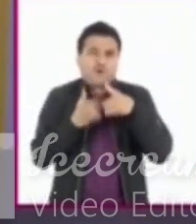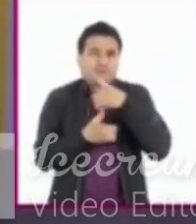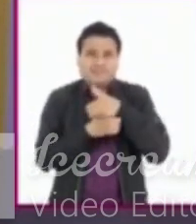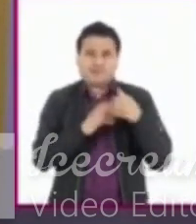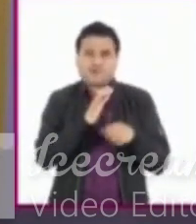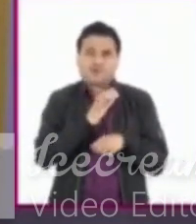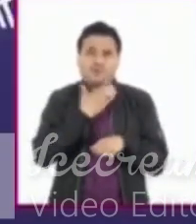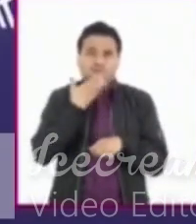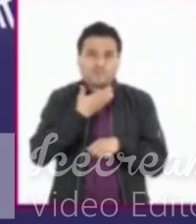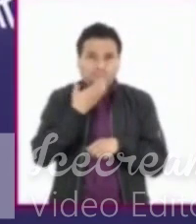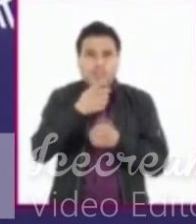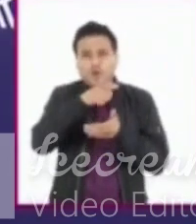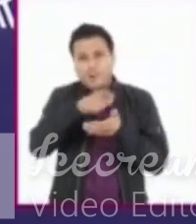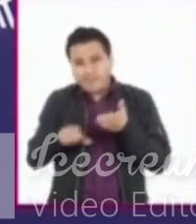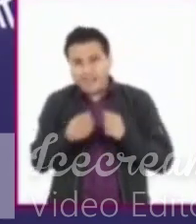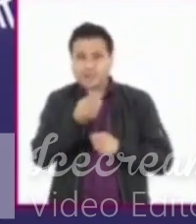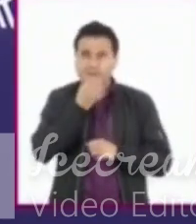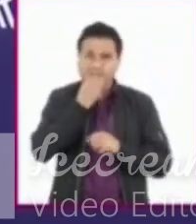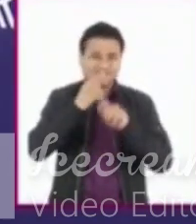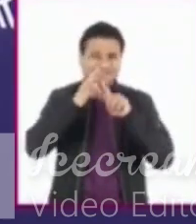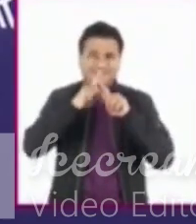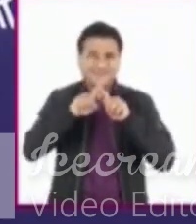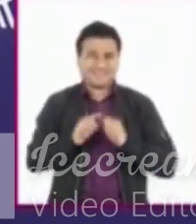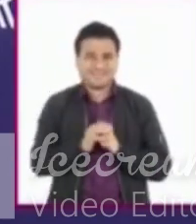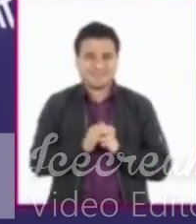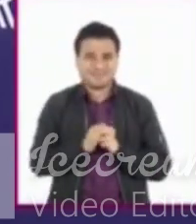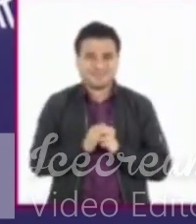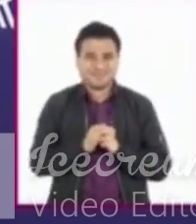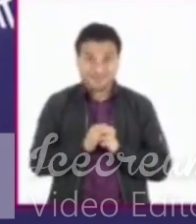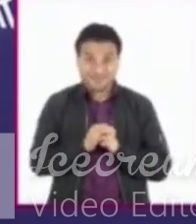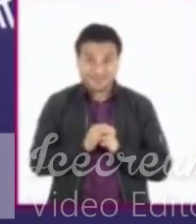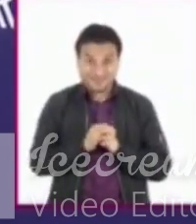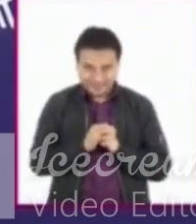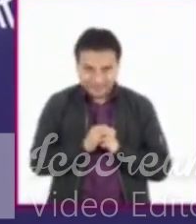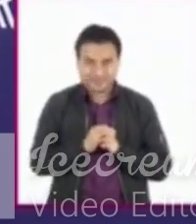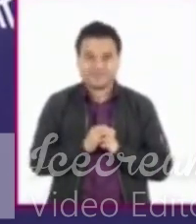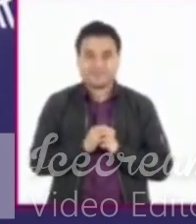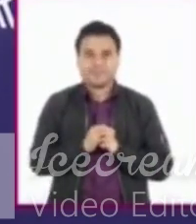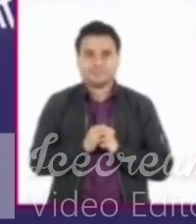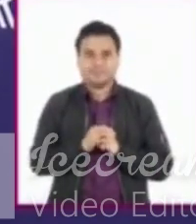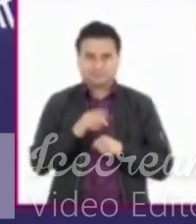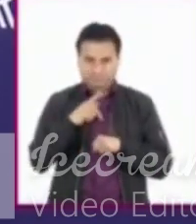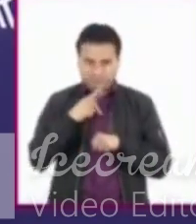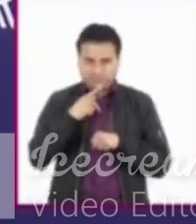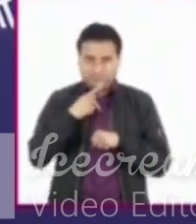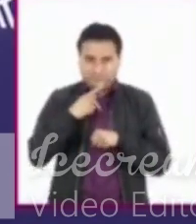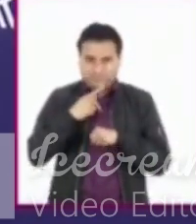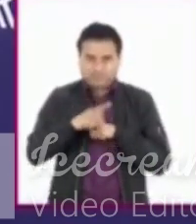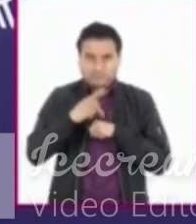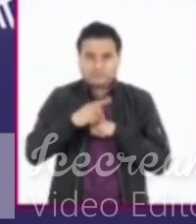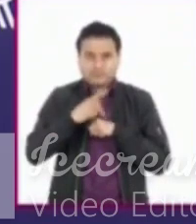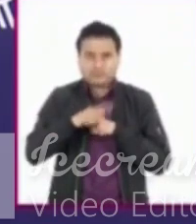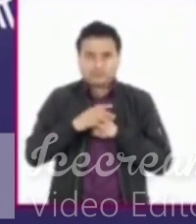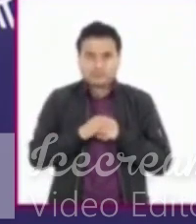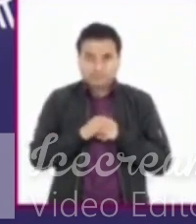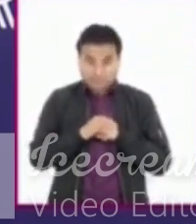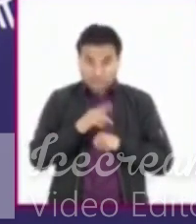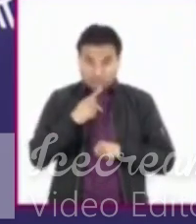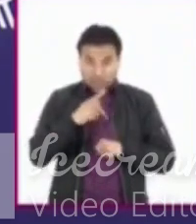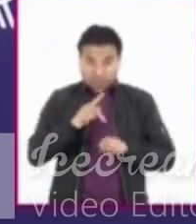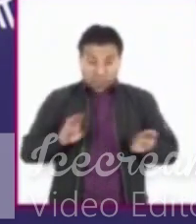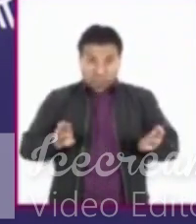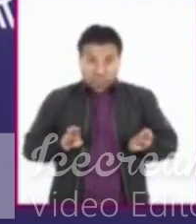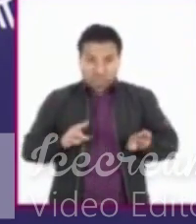suma importancia. Los daños que pueden ocasionar no están en función de su origen o estructura, sino